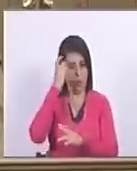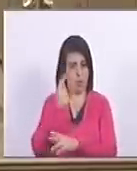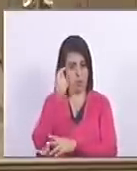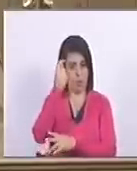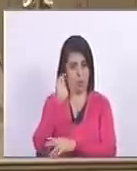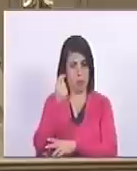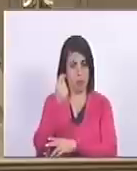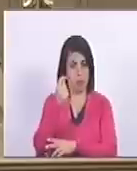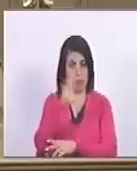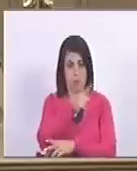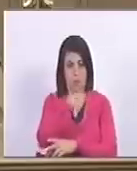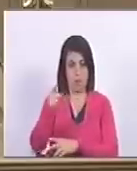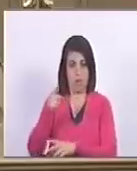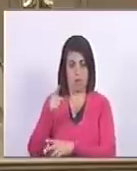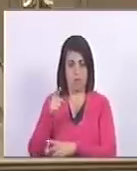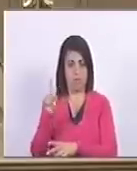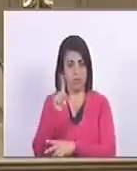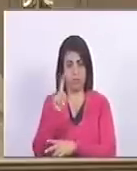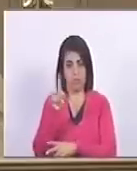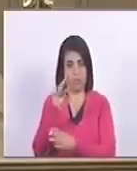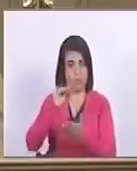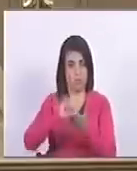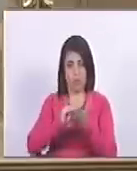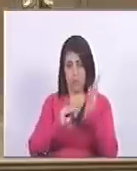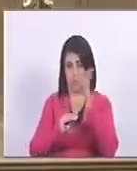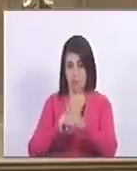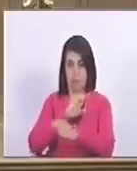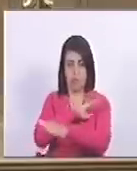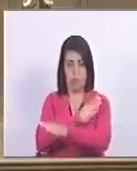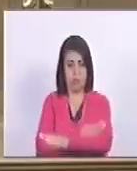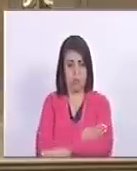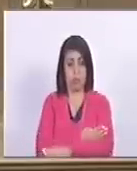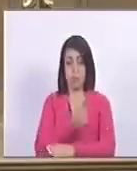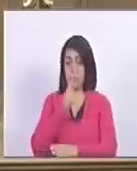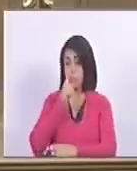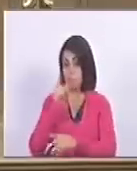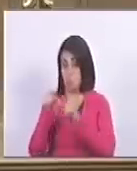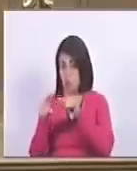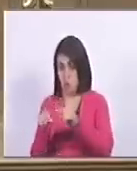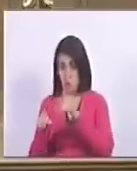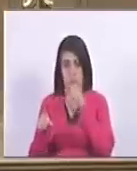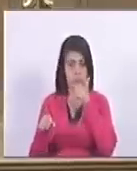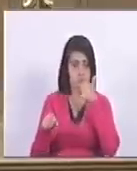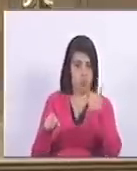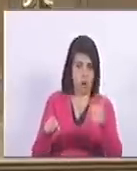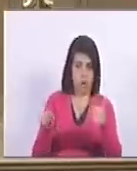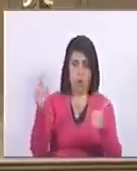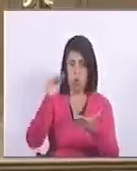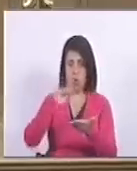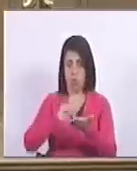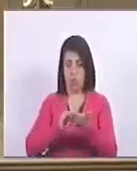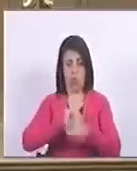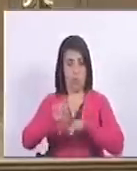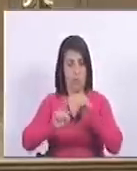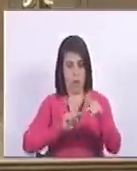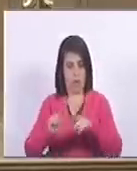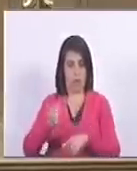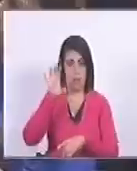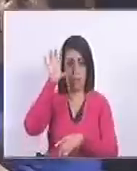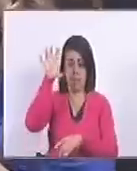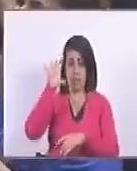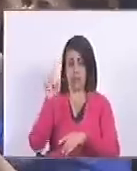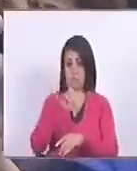eurodiputados, ellos no volverán al poder, ni por las malas ni por las buenas volverán a gobernar este